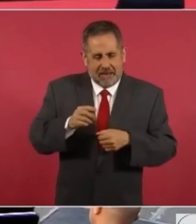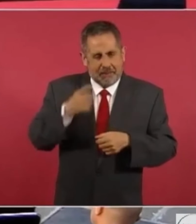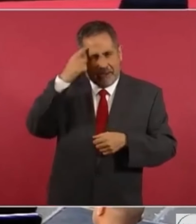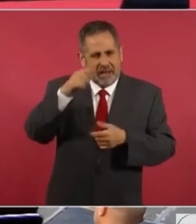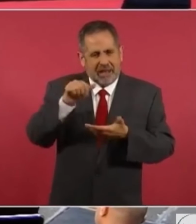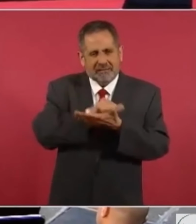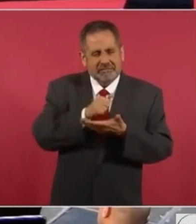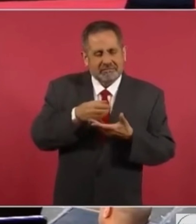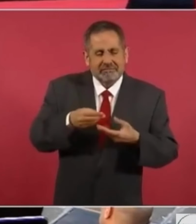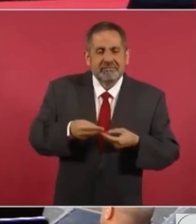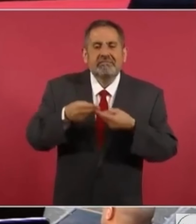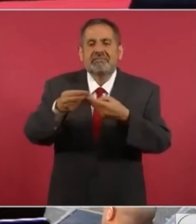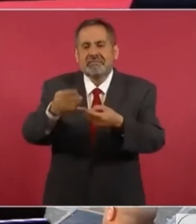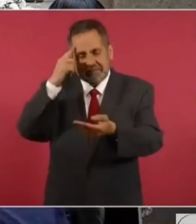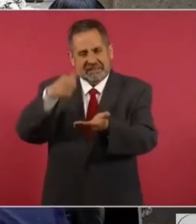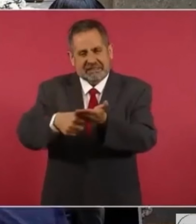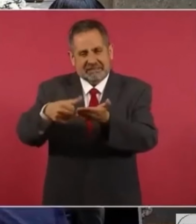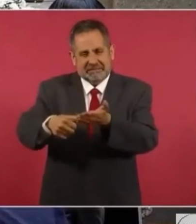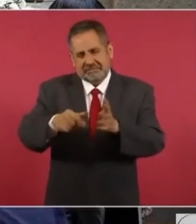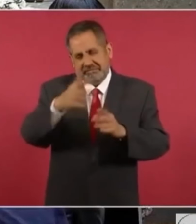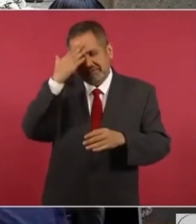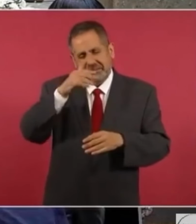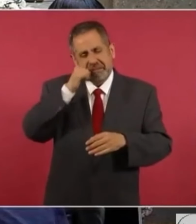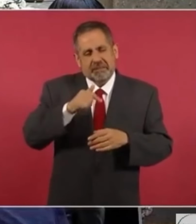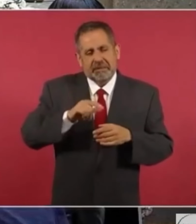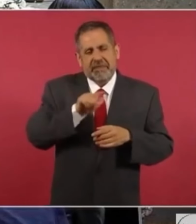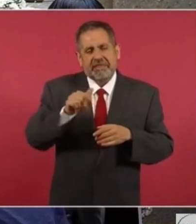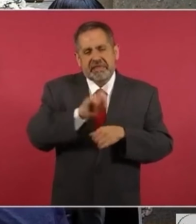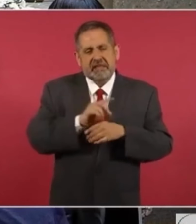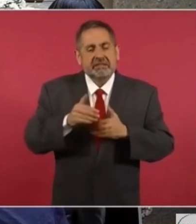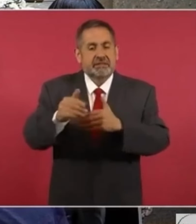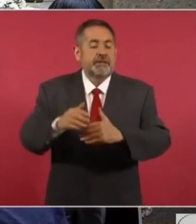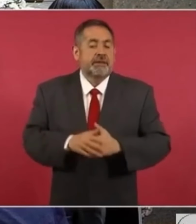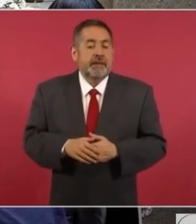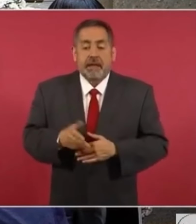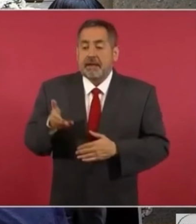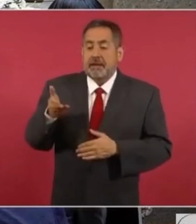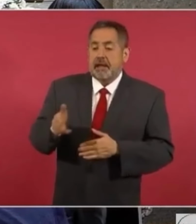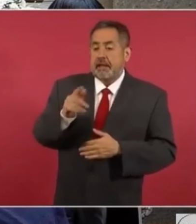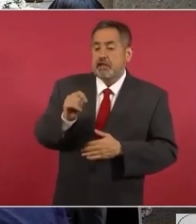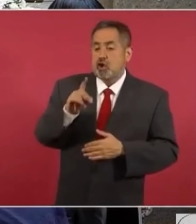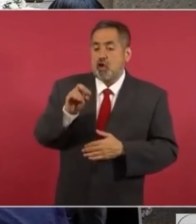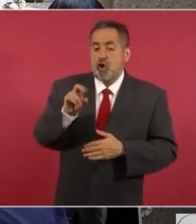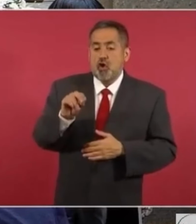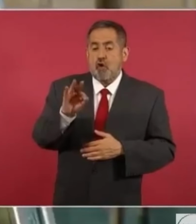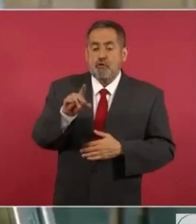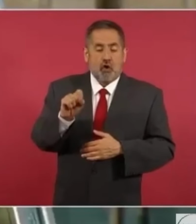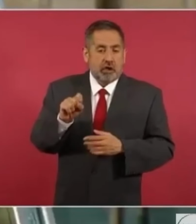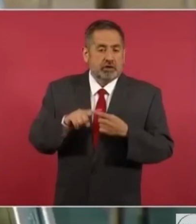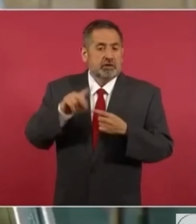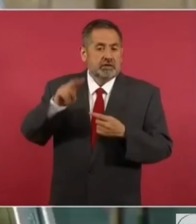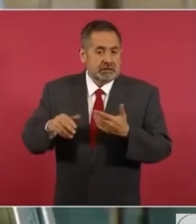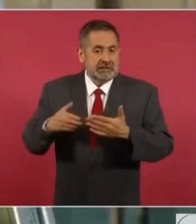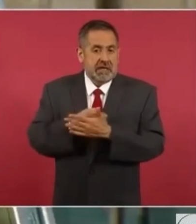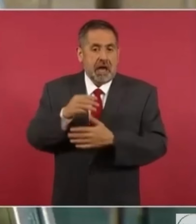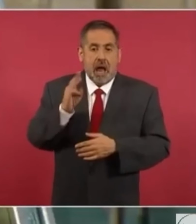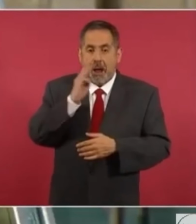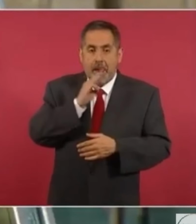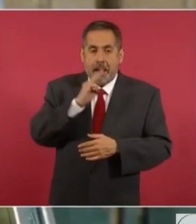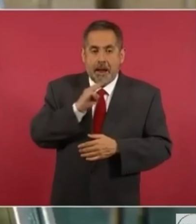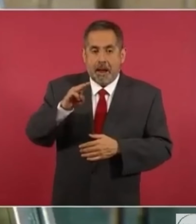se acostumbraba para llevar al bebé a registrarlo. Dice: el ciudadano Teodoro Flores, natural de Mazatlán,